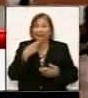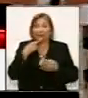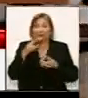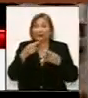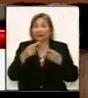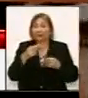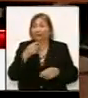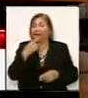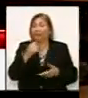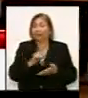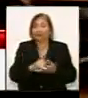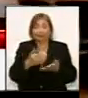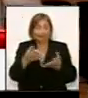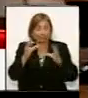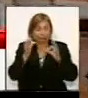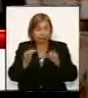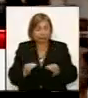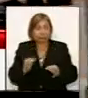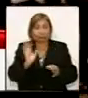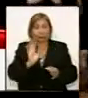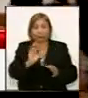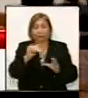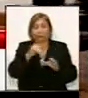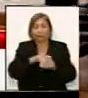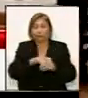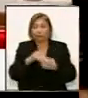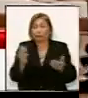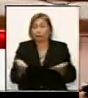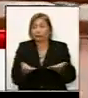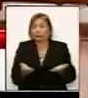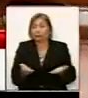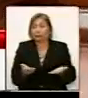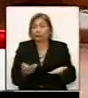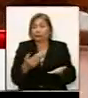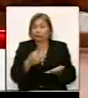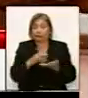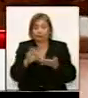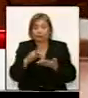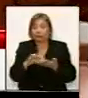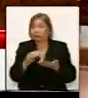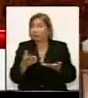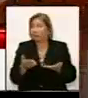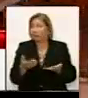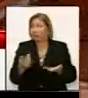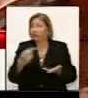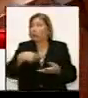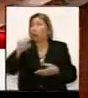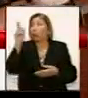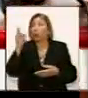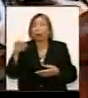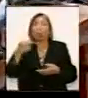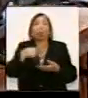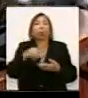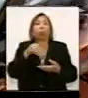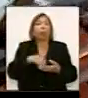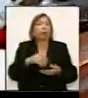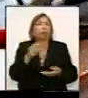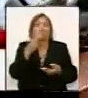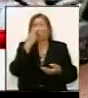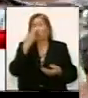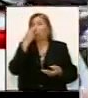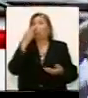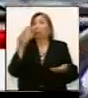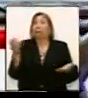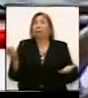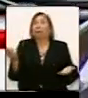resolución, sino también se le consigna como su voto y cuando la persona no ha estado. Entonces hay muchas irregularidades en esa decisión que tomó, y no nos extraña, que